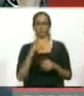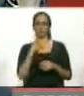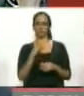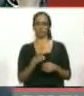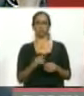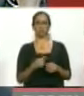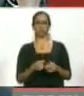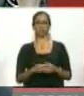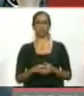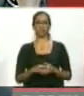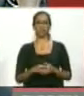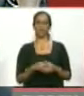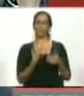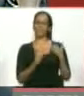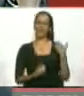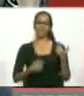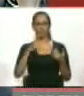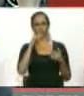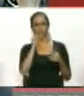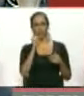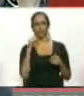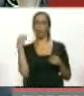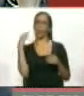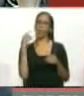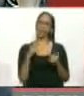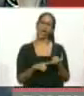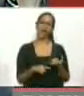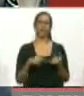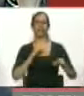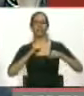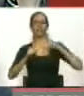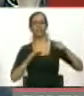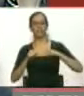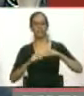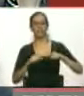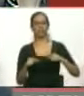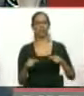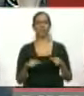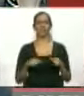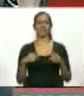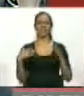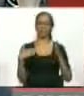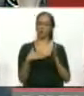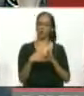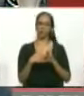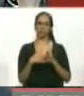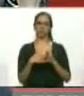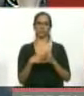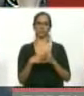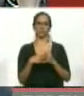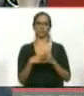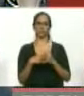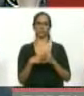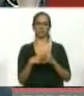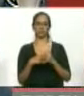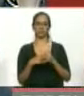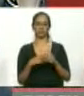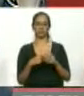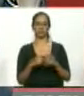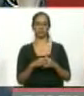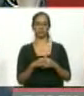el presidente mayores colombianos que la dictadura y el régimen está en contra de él